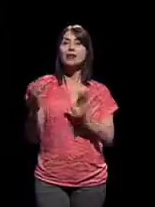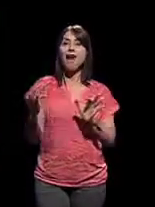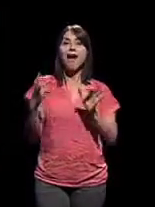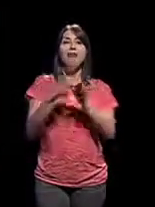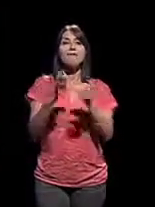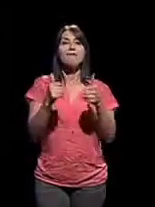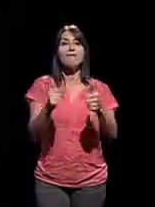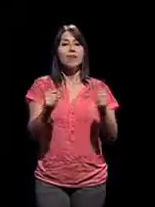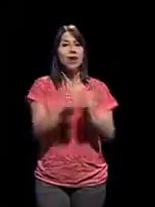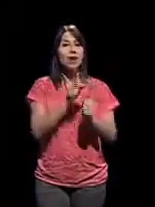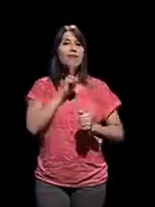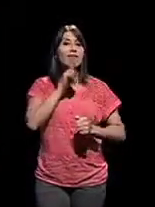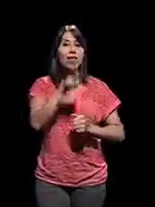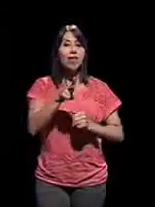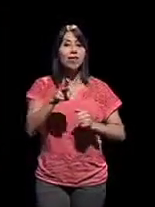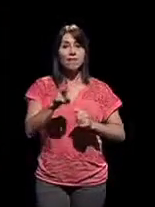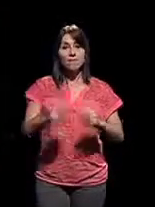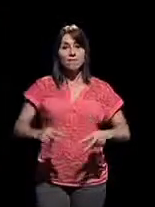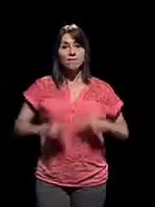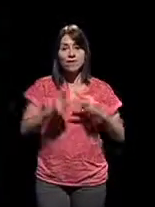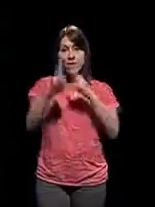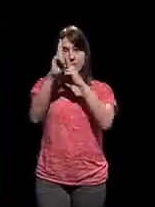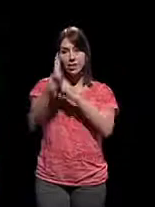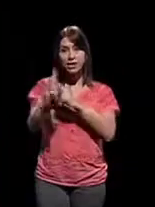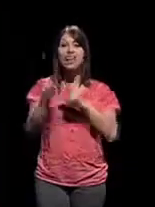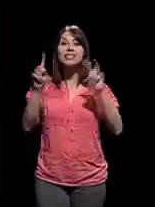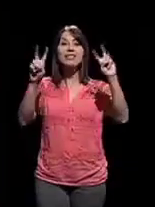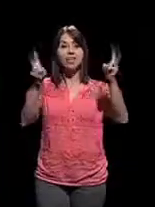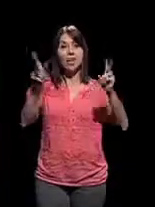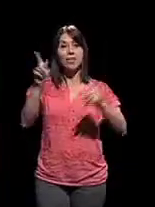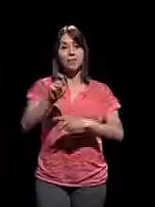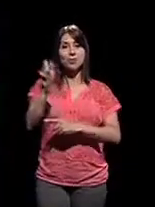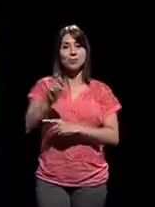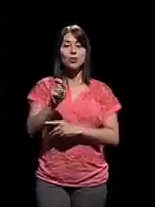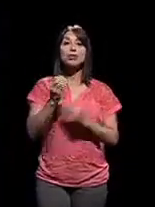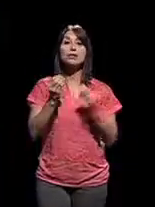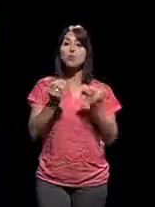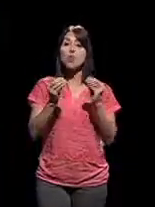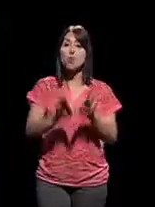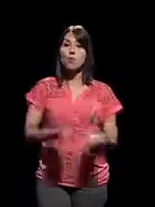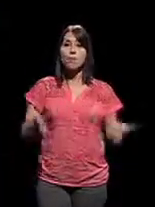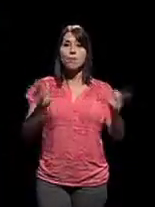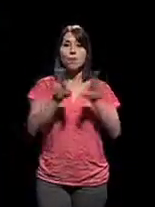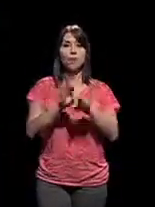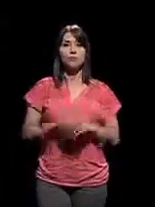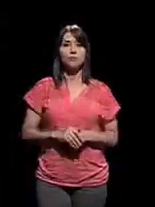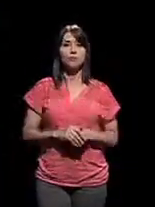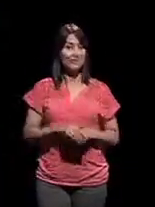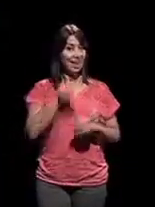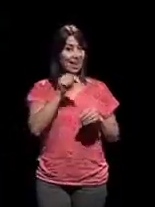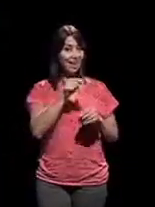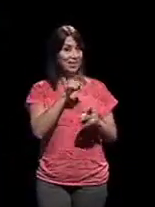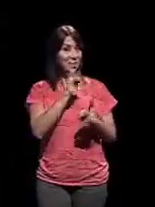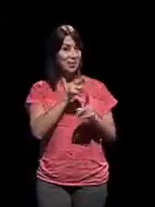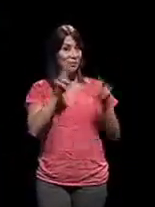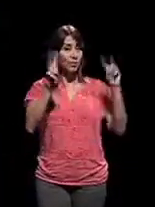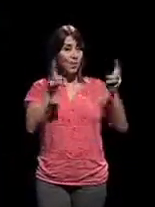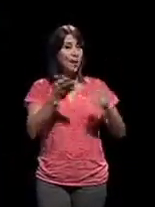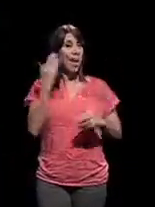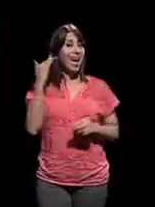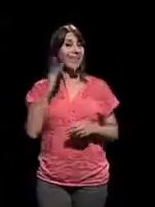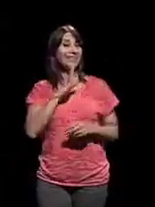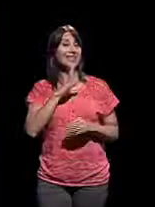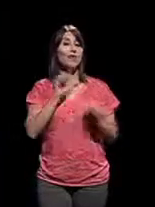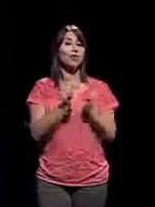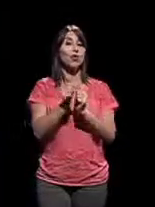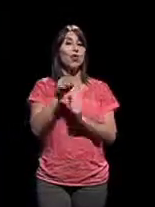vida digna. Entonces, por ahí estaría un tema a atender, el tema de pensiones. En ese mismo tema, Erika, de pensiones, en el bloque anterior hablamos con